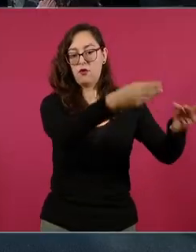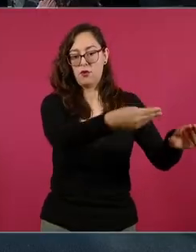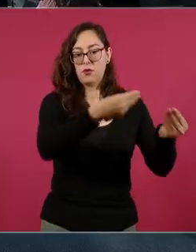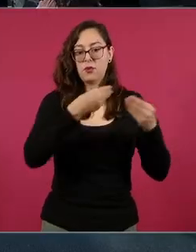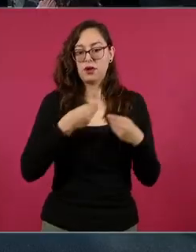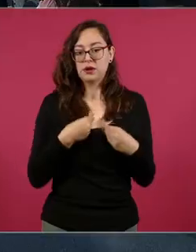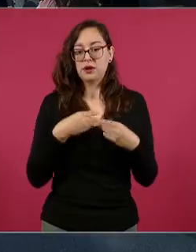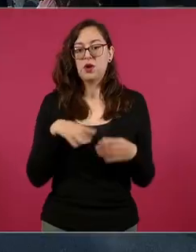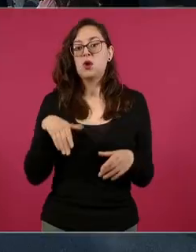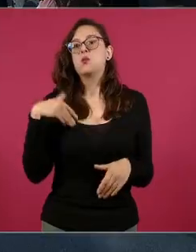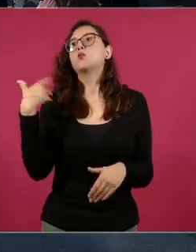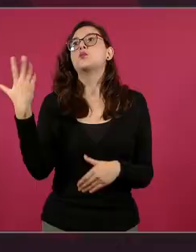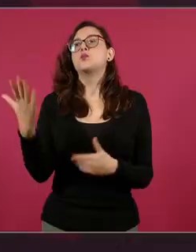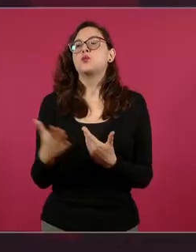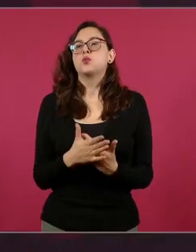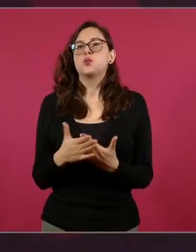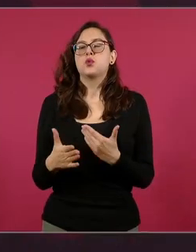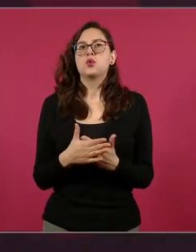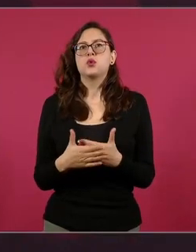voy a ir en